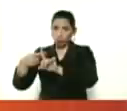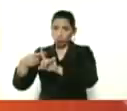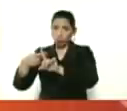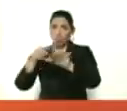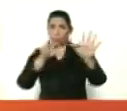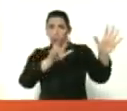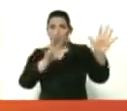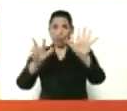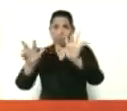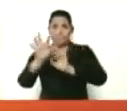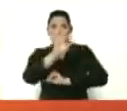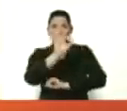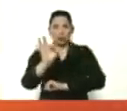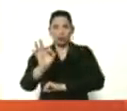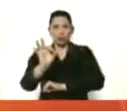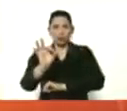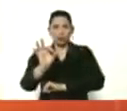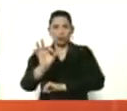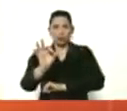88%, presidente. ¿Cómo?